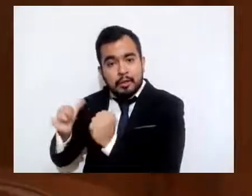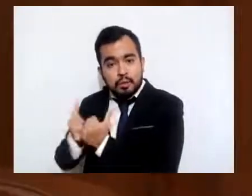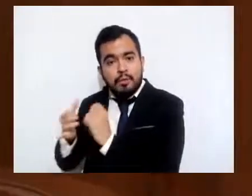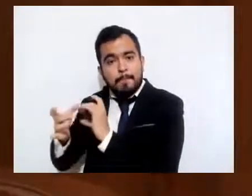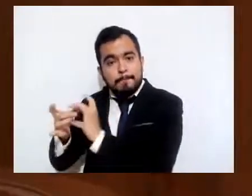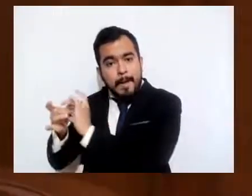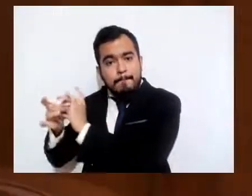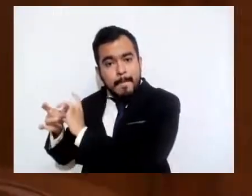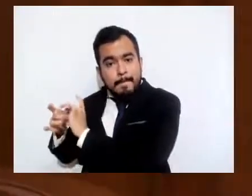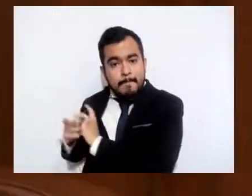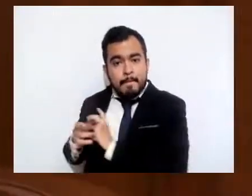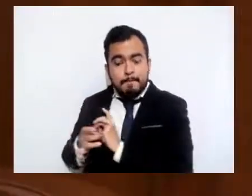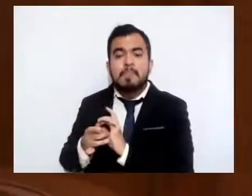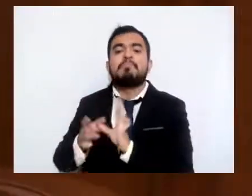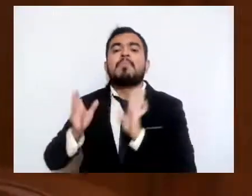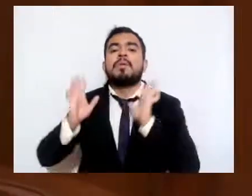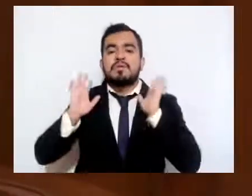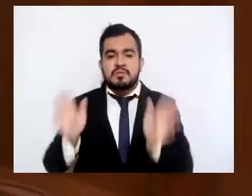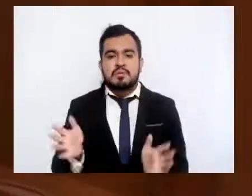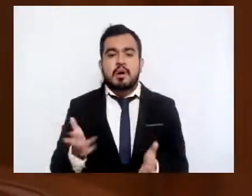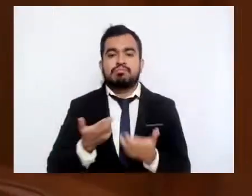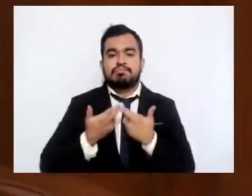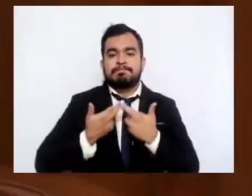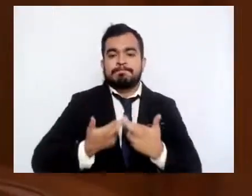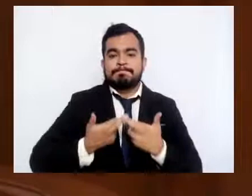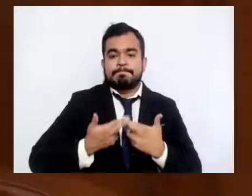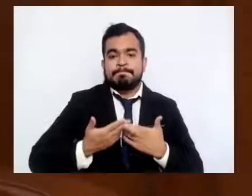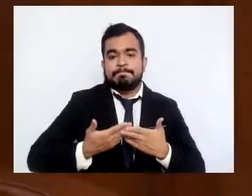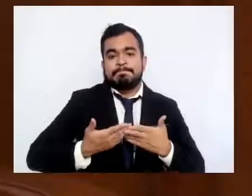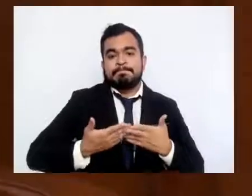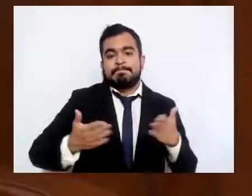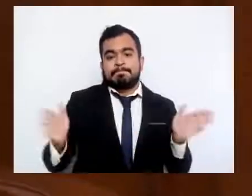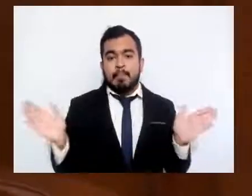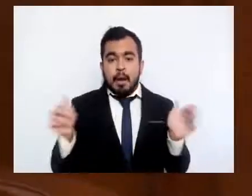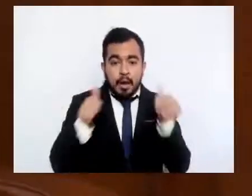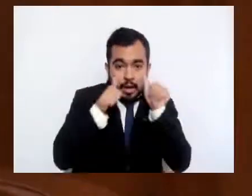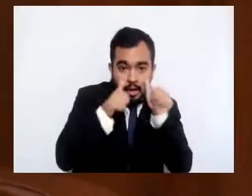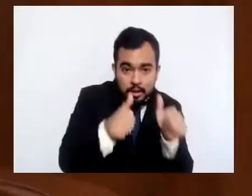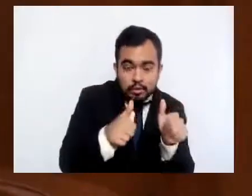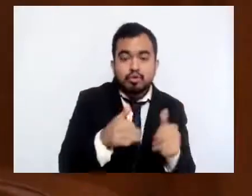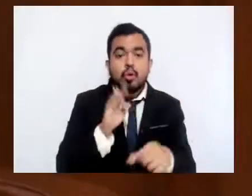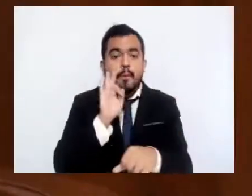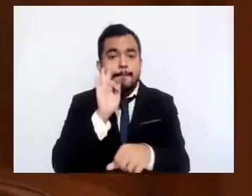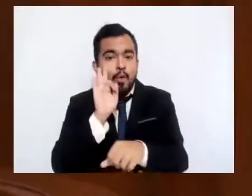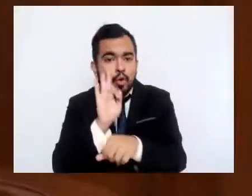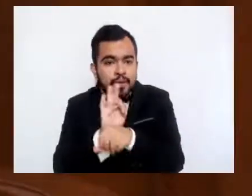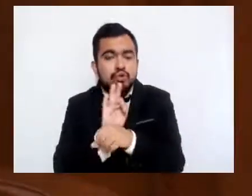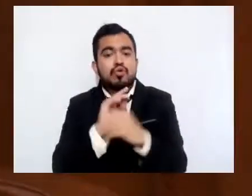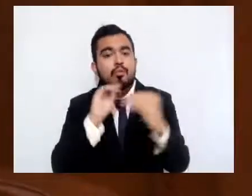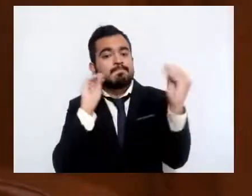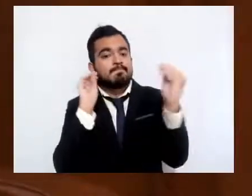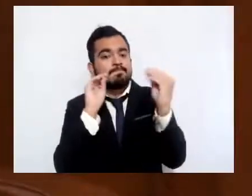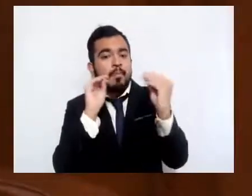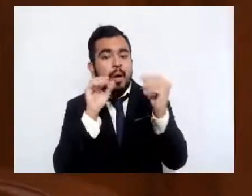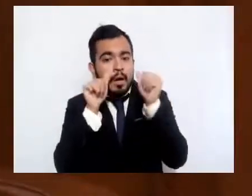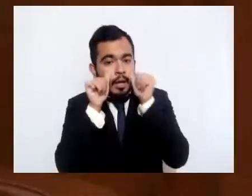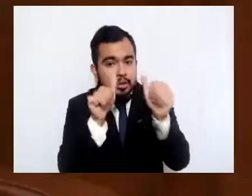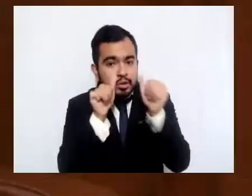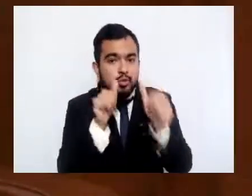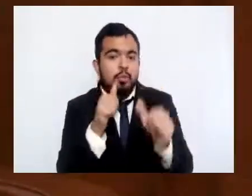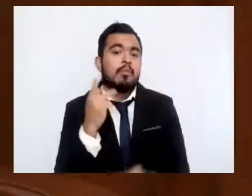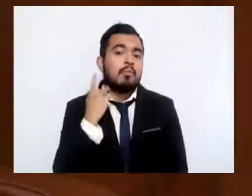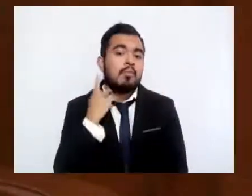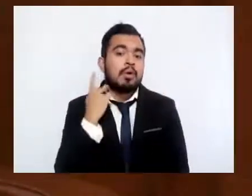extender sus capacidades de atención, protección, incidencia en política pública y presión sobre el Estado.